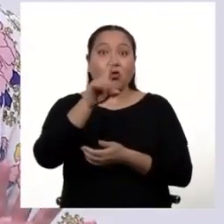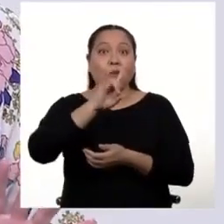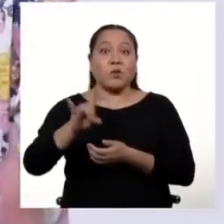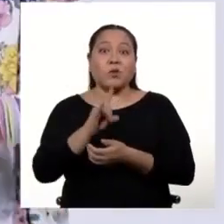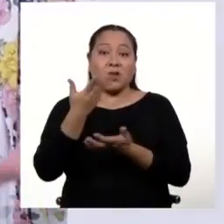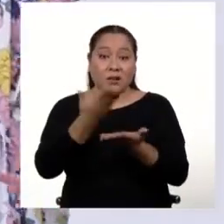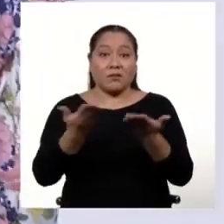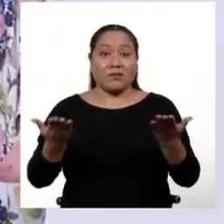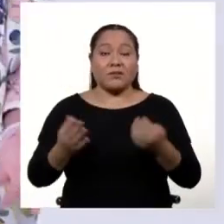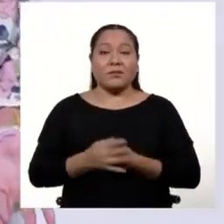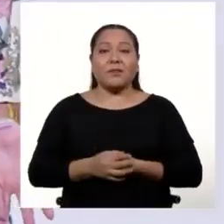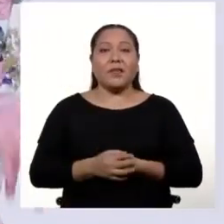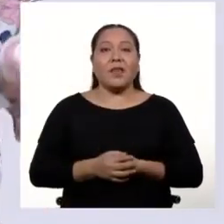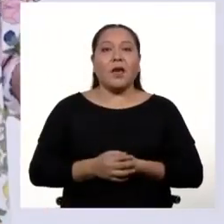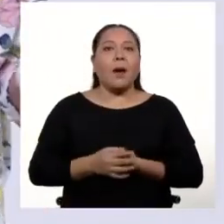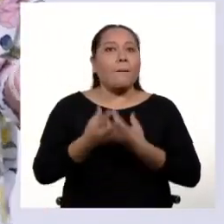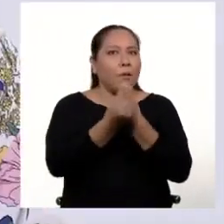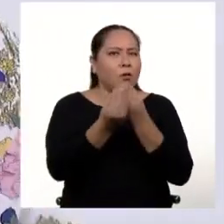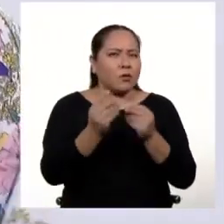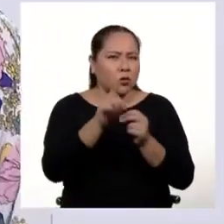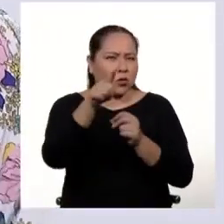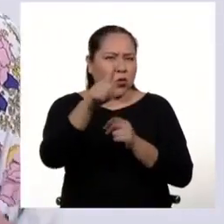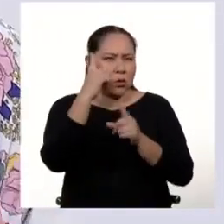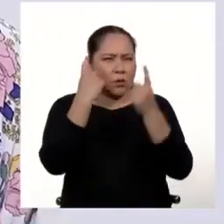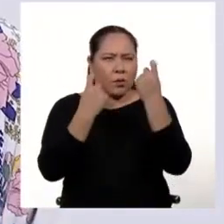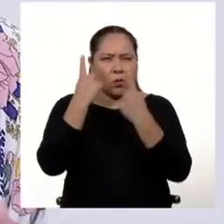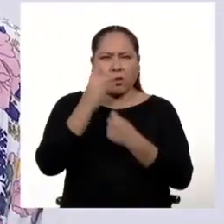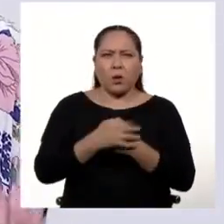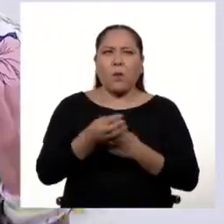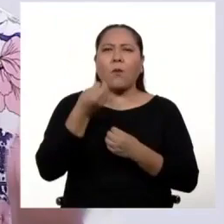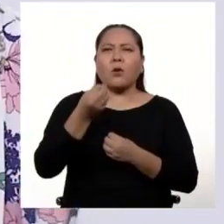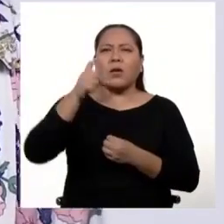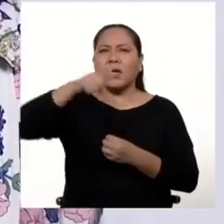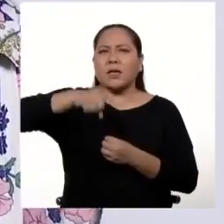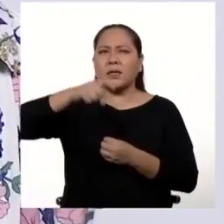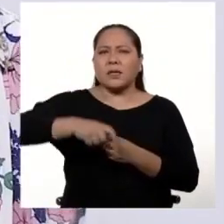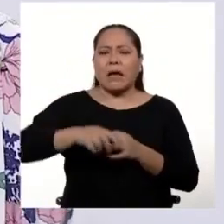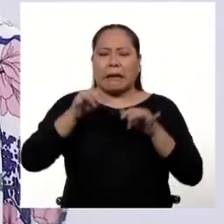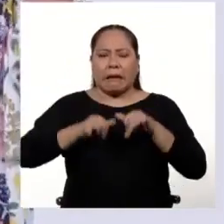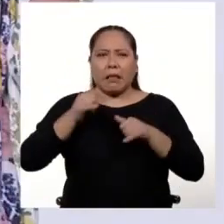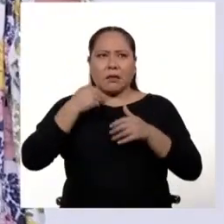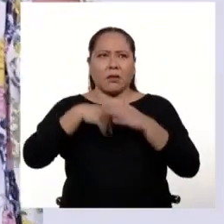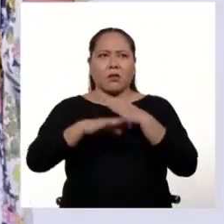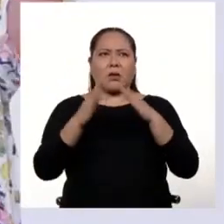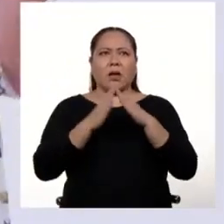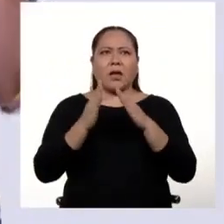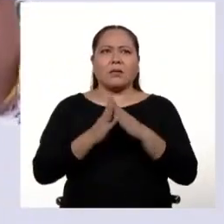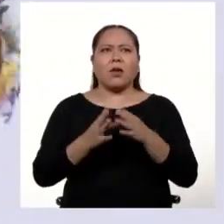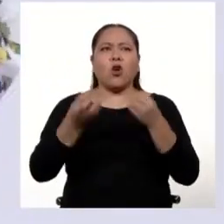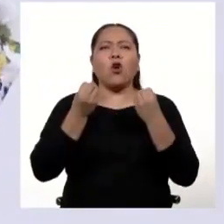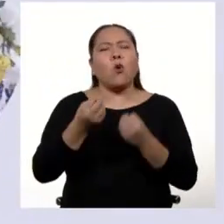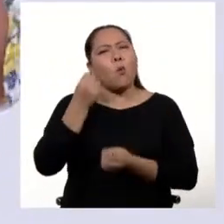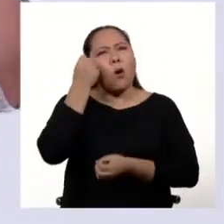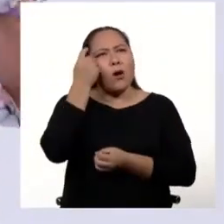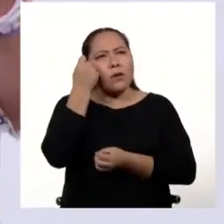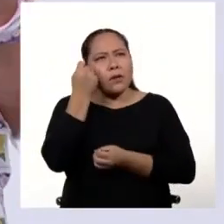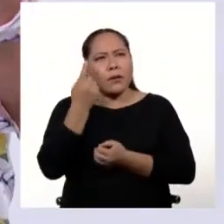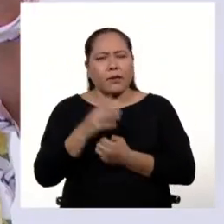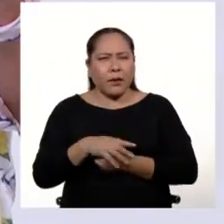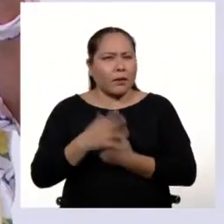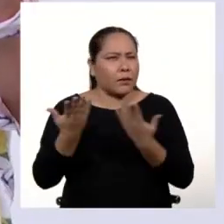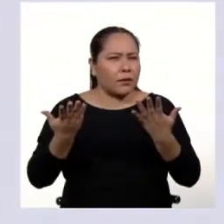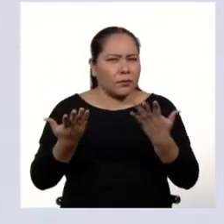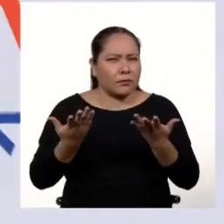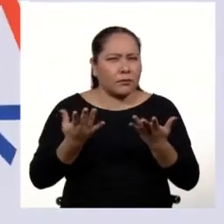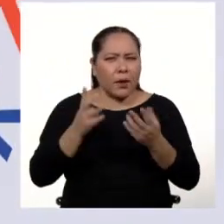área de trabajo. Muchos, hasta tú te preguntaste, ¿por qué es necesario realizar el aislamiento social? ¿Cómo entender y justificar esta